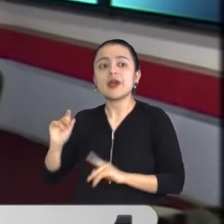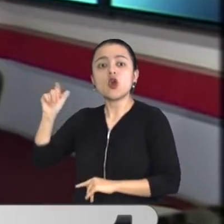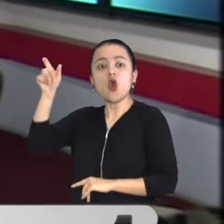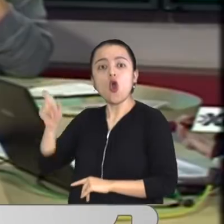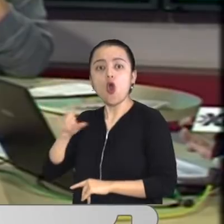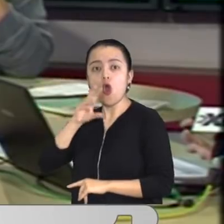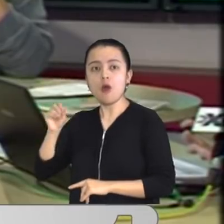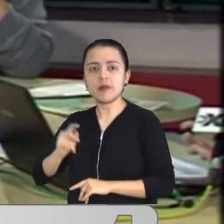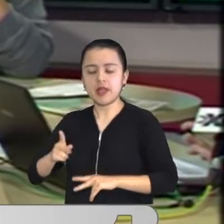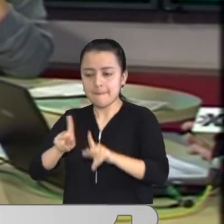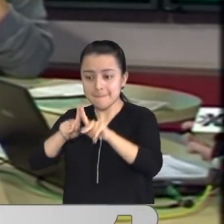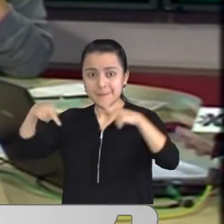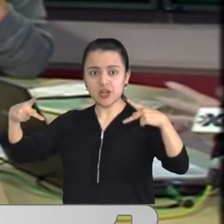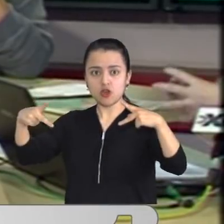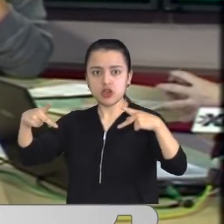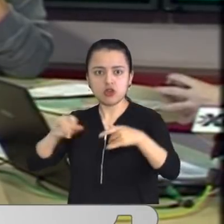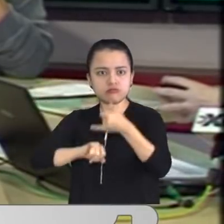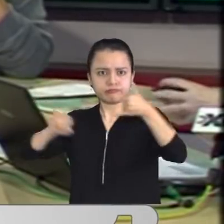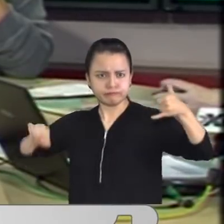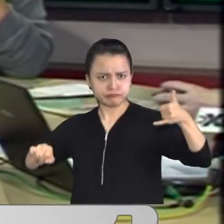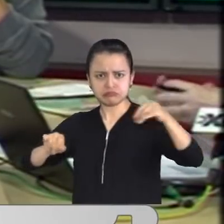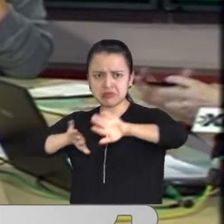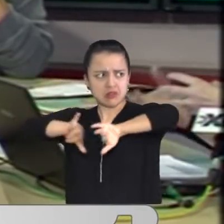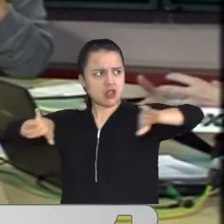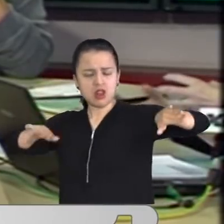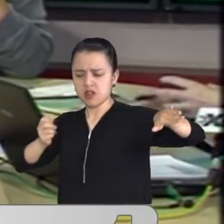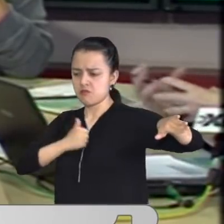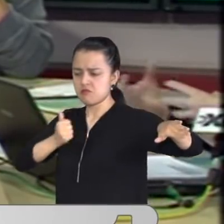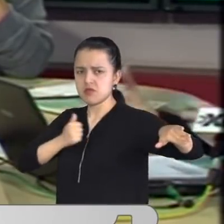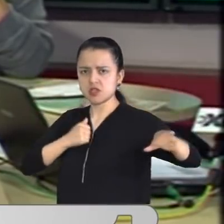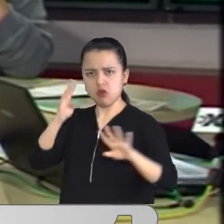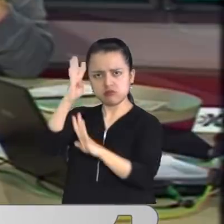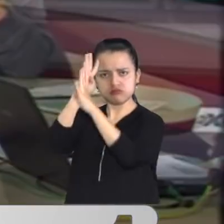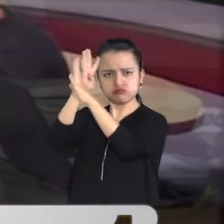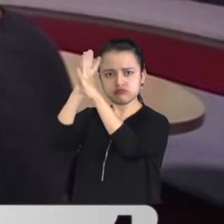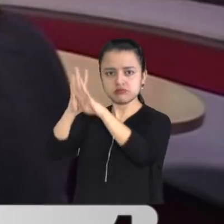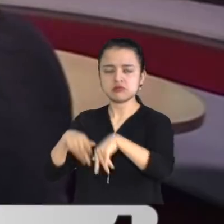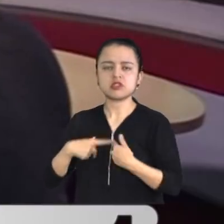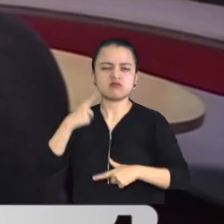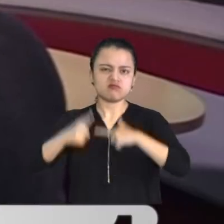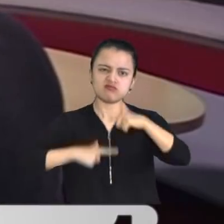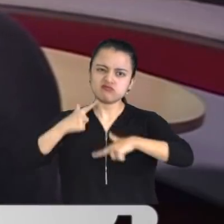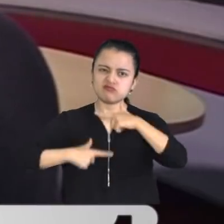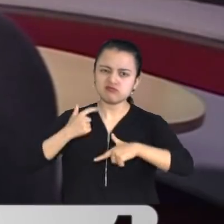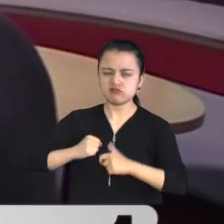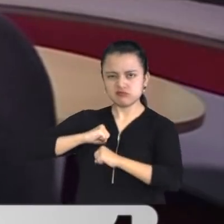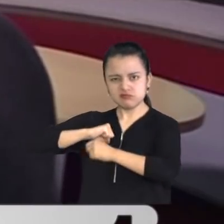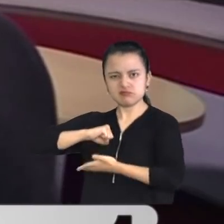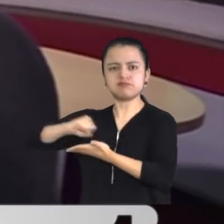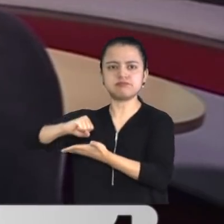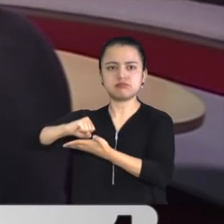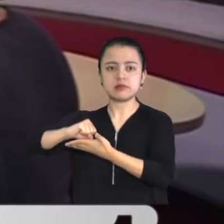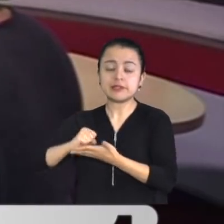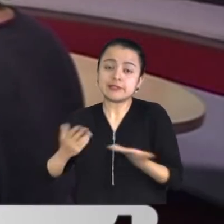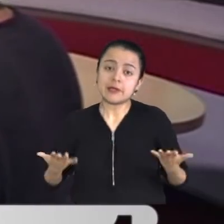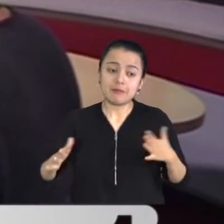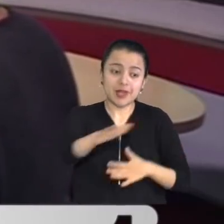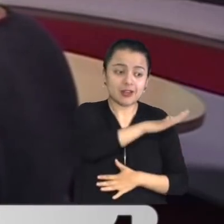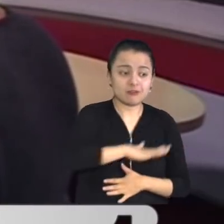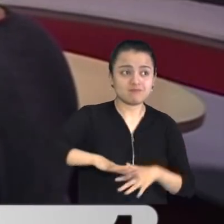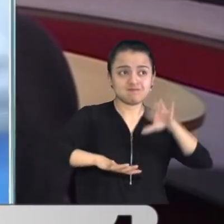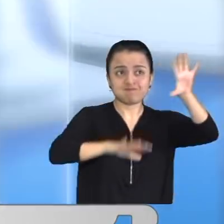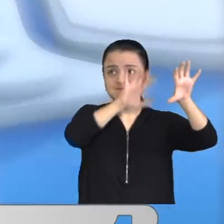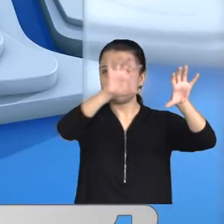Novaya Gazeta en 1993, defendió durante décadas la libertad de expresión en condiciones cada vez más desafiantes.